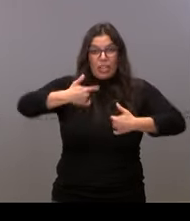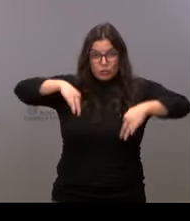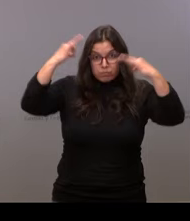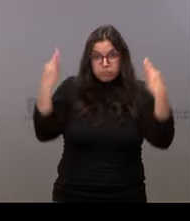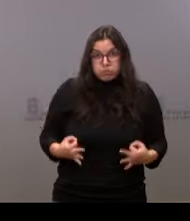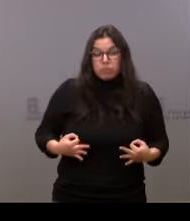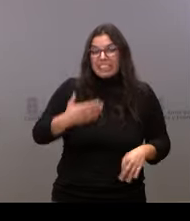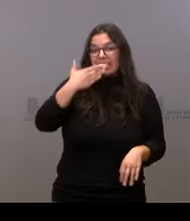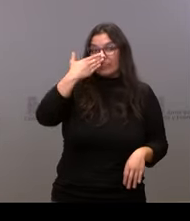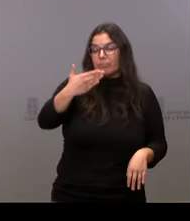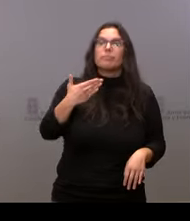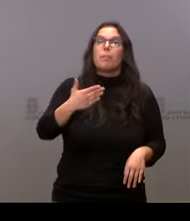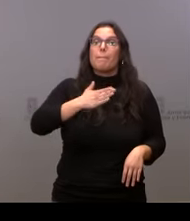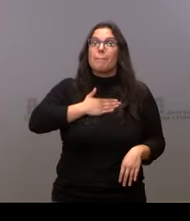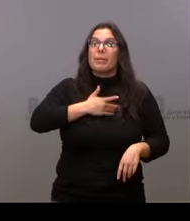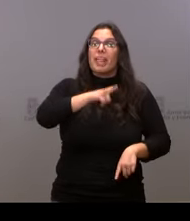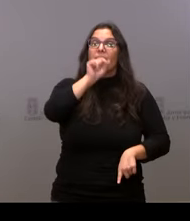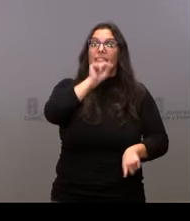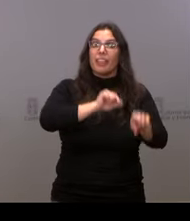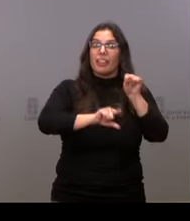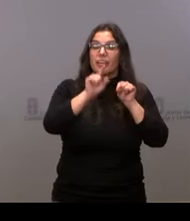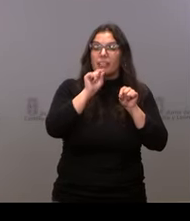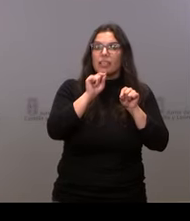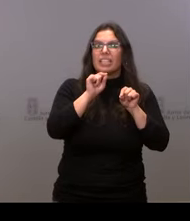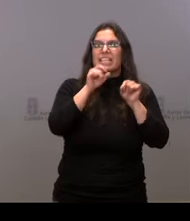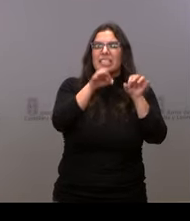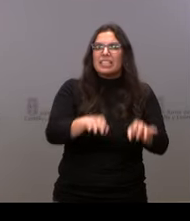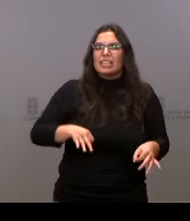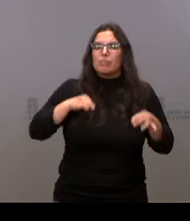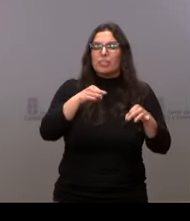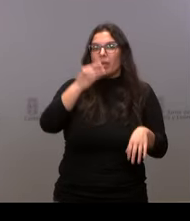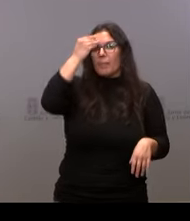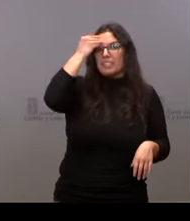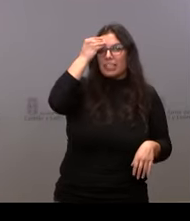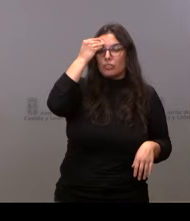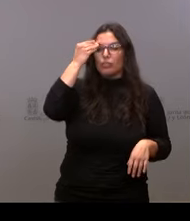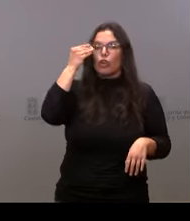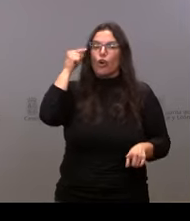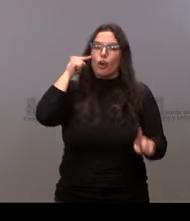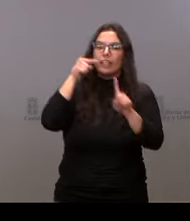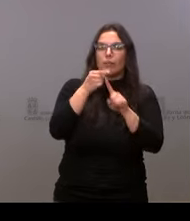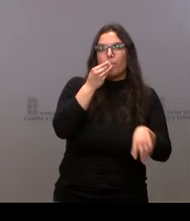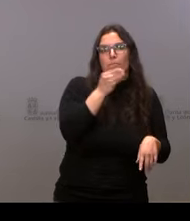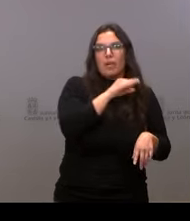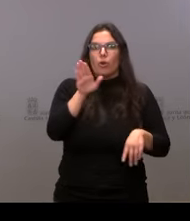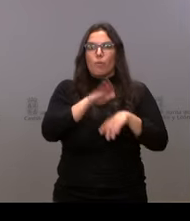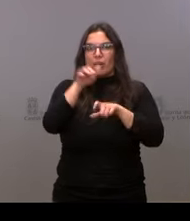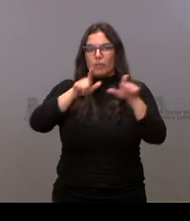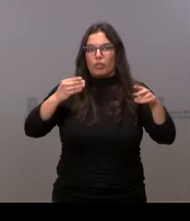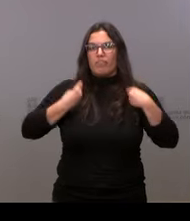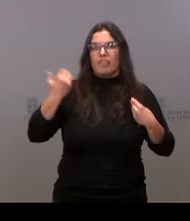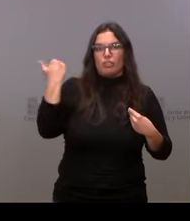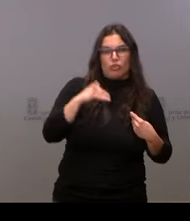claridad es que mis decisiones siempre se toman pensando en lo mejor para las personas de soria y de castilla y